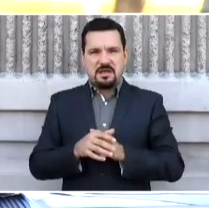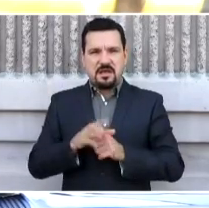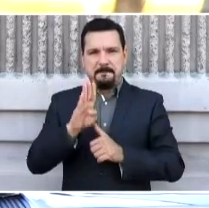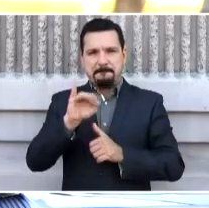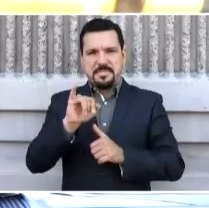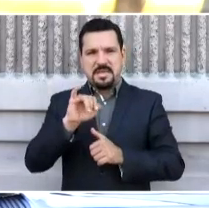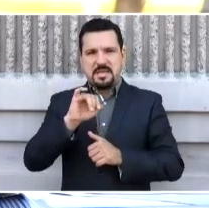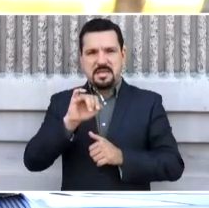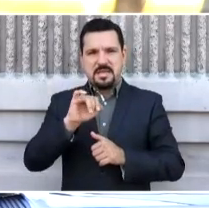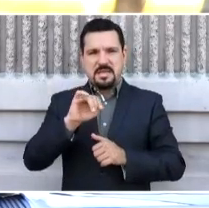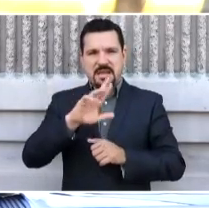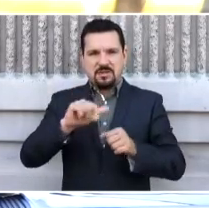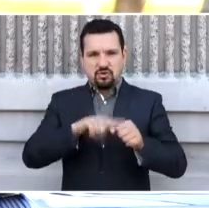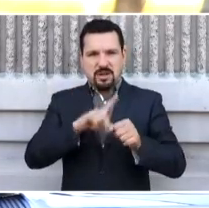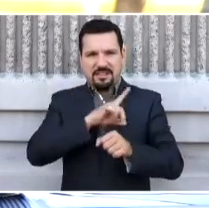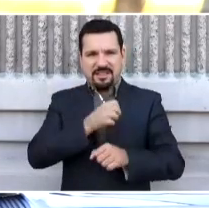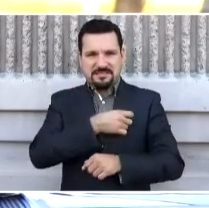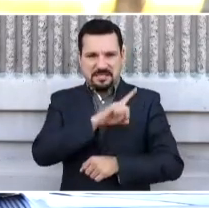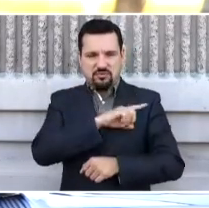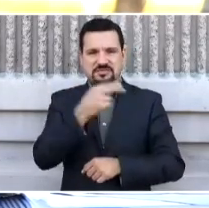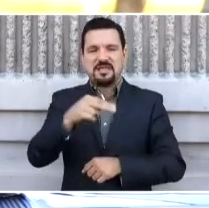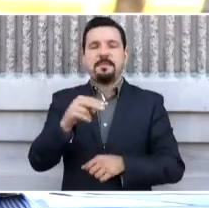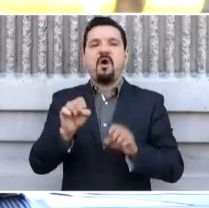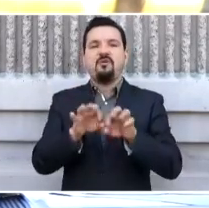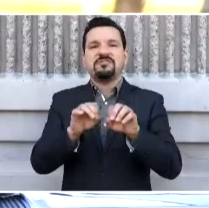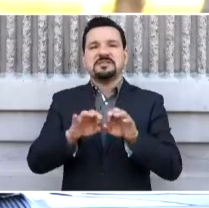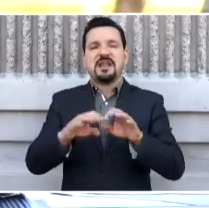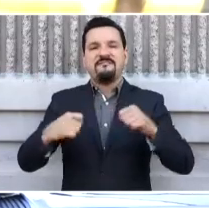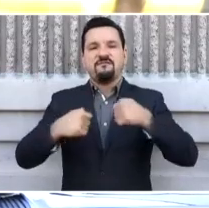Binacional de Salud, la Oficina Fronteriza,